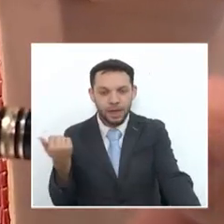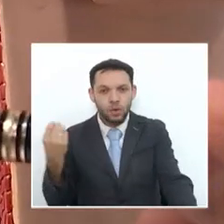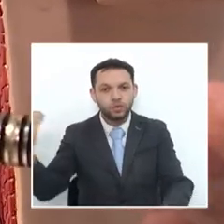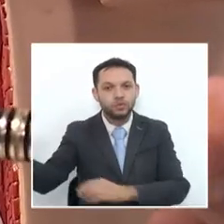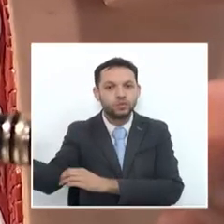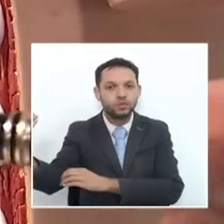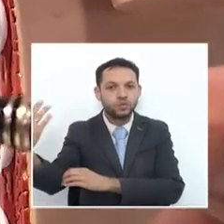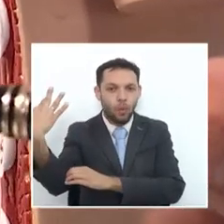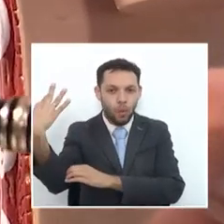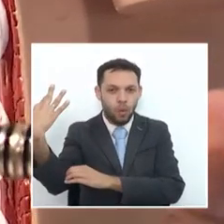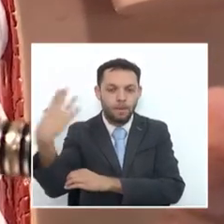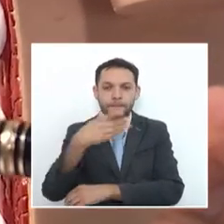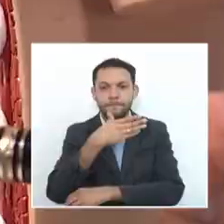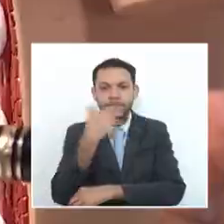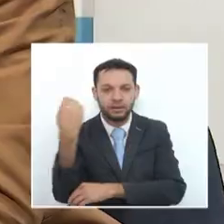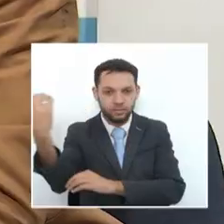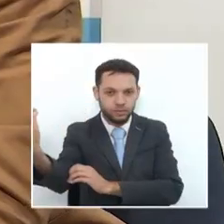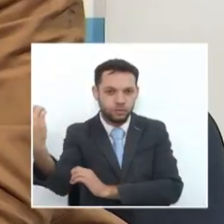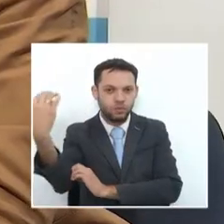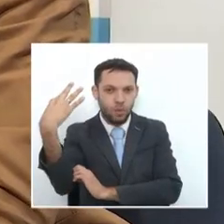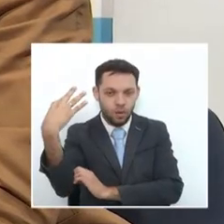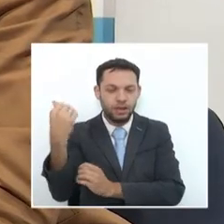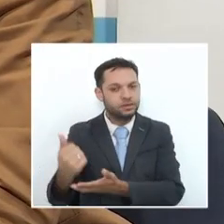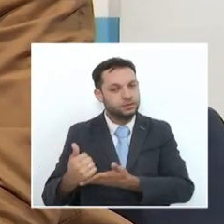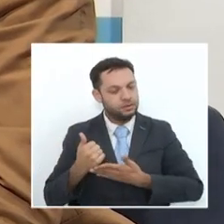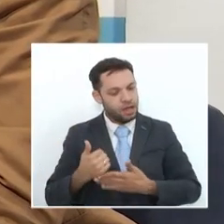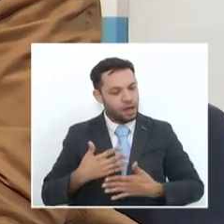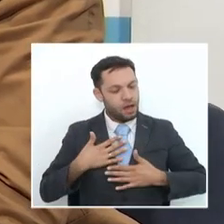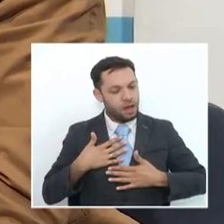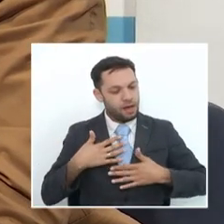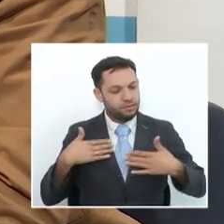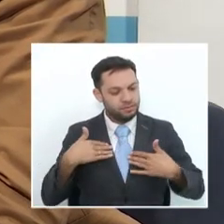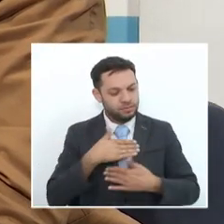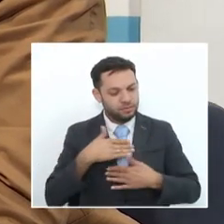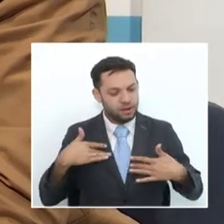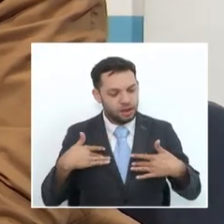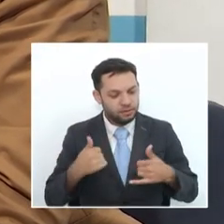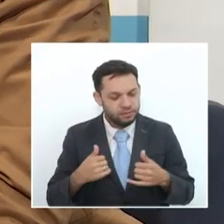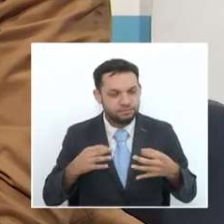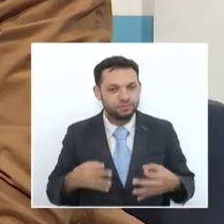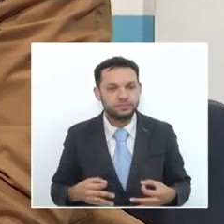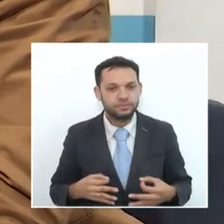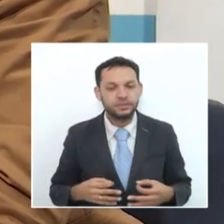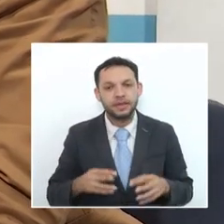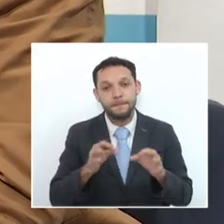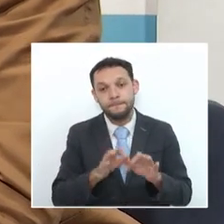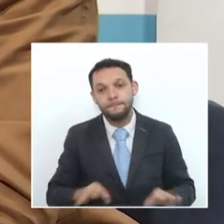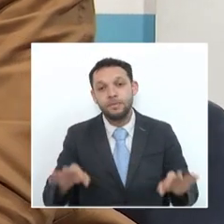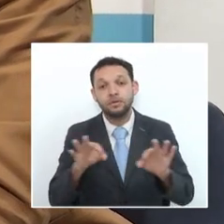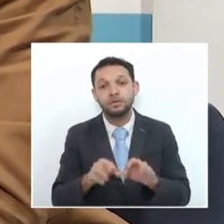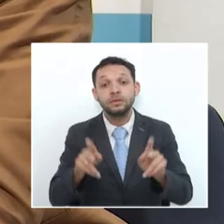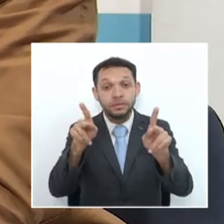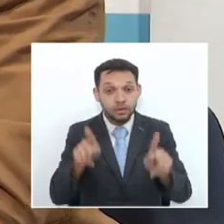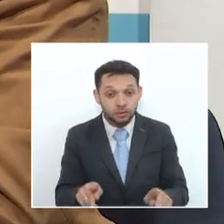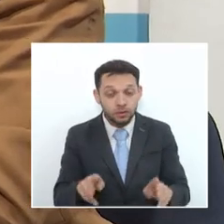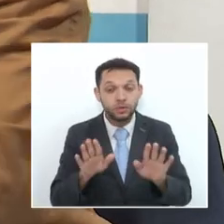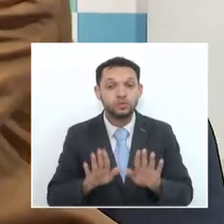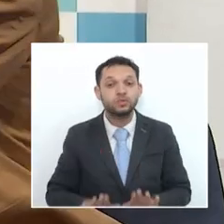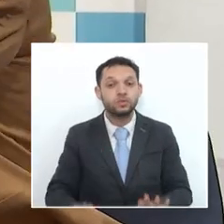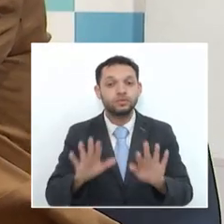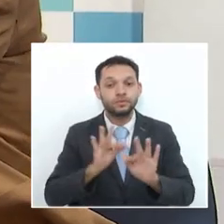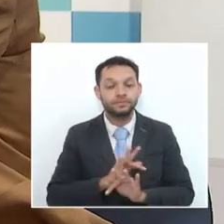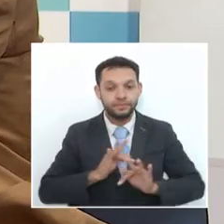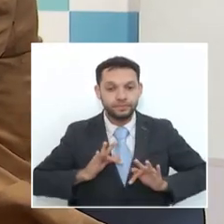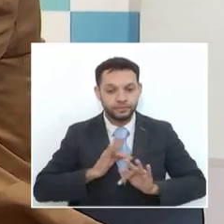contacto con el sol, con el calorcito. Es muy importante que las personas, o sea, hay un tratamiento que se llama hipertermia,